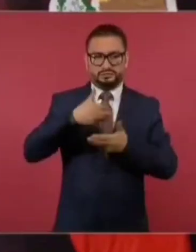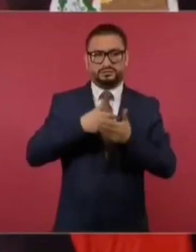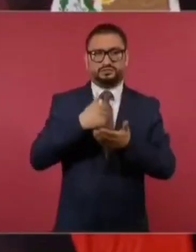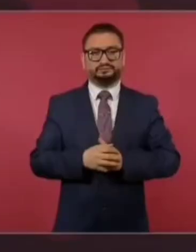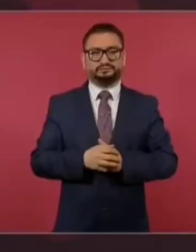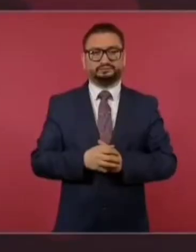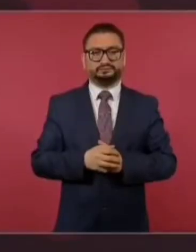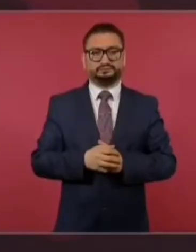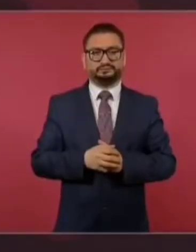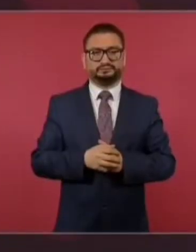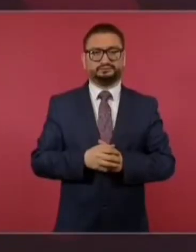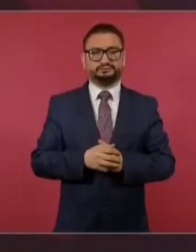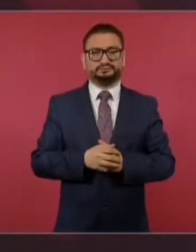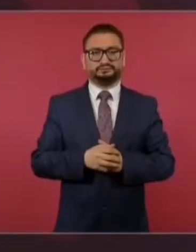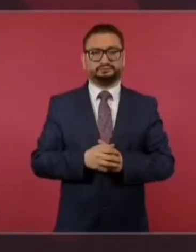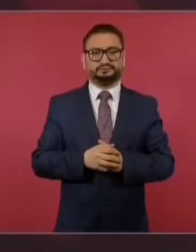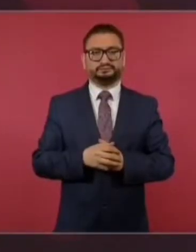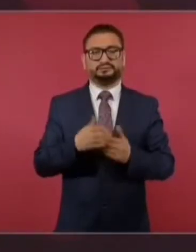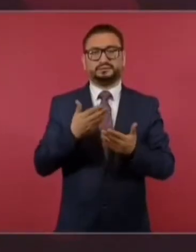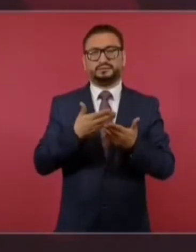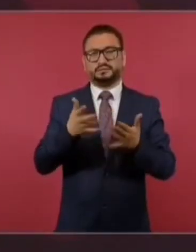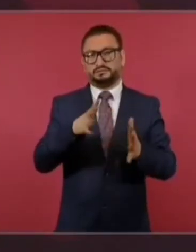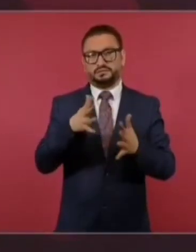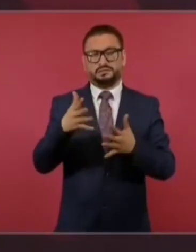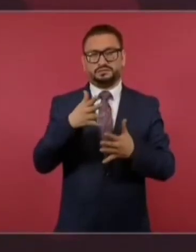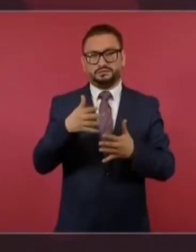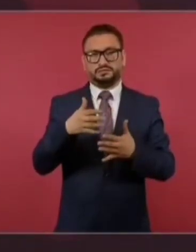ISSSTE. Entonces ahí van